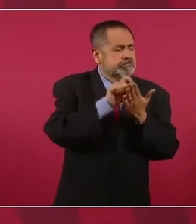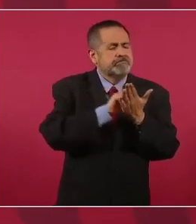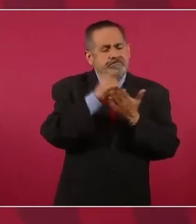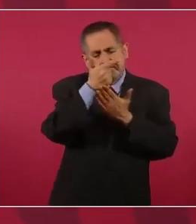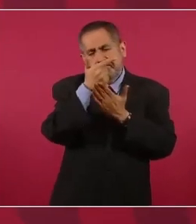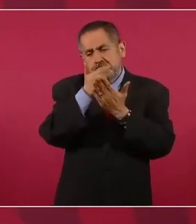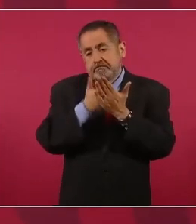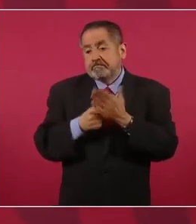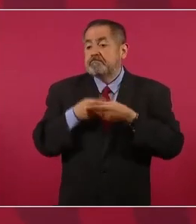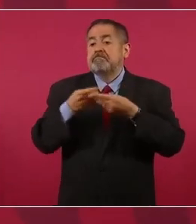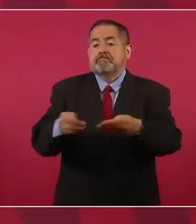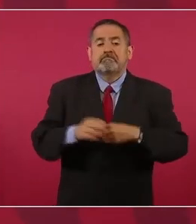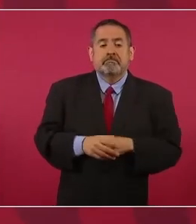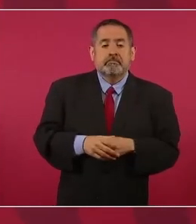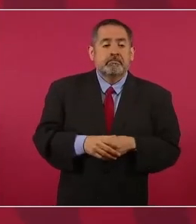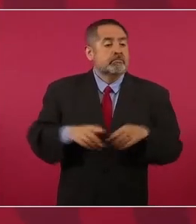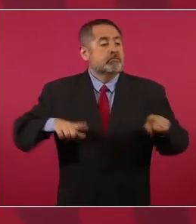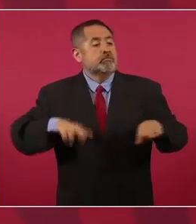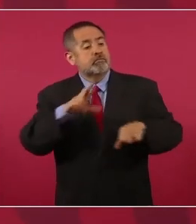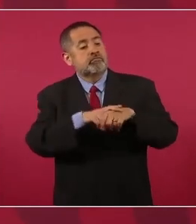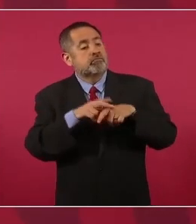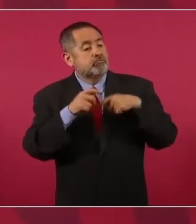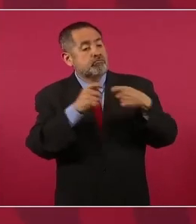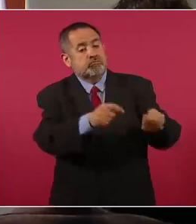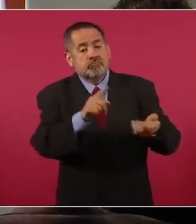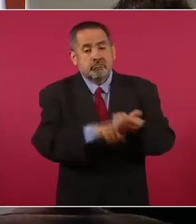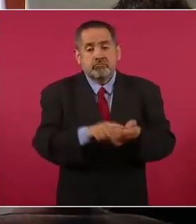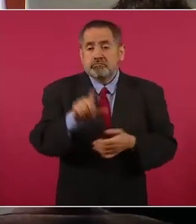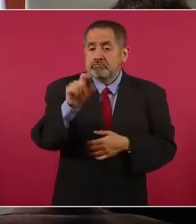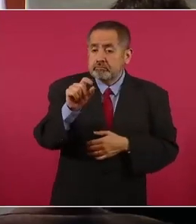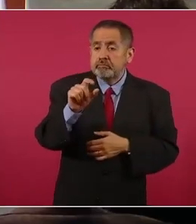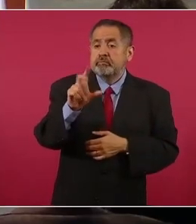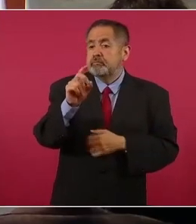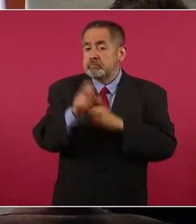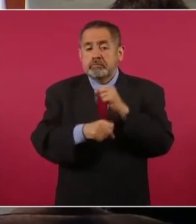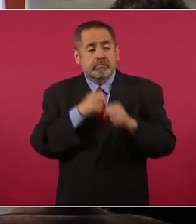y los gobernadores pues tardaban 20, 30 años